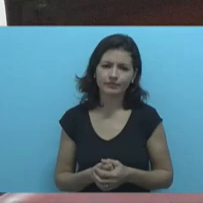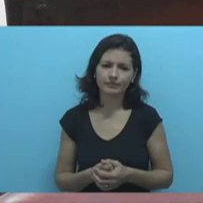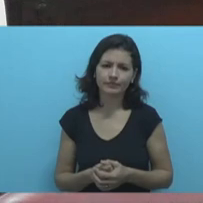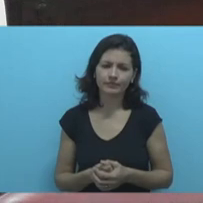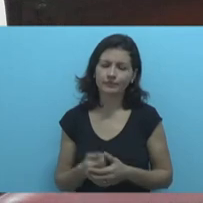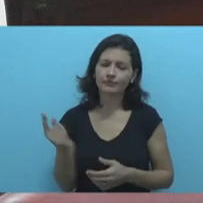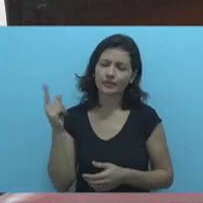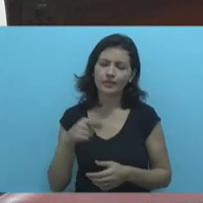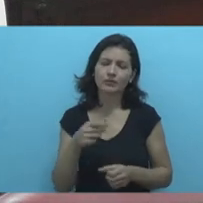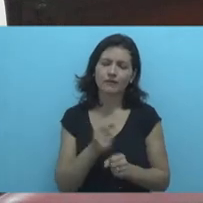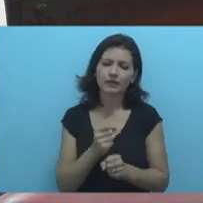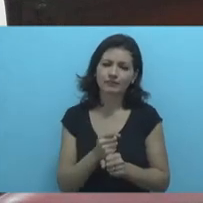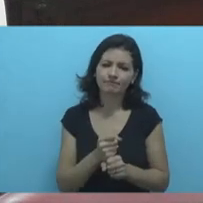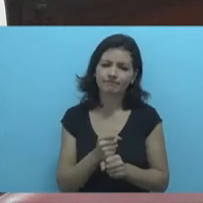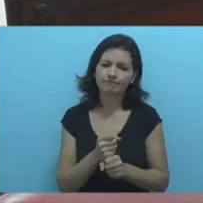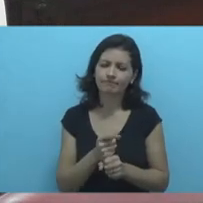Y Miguel estaba